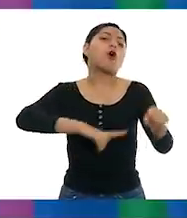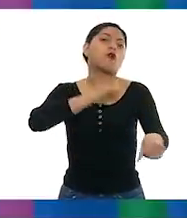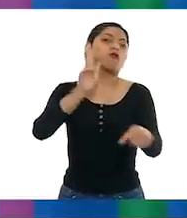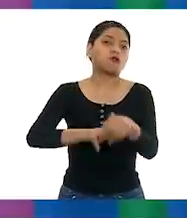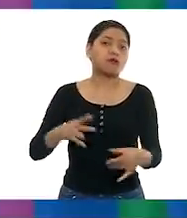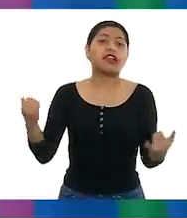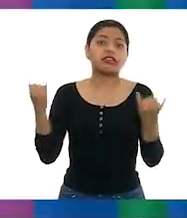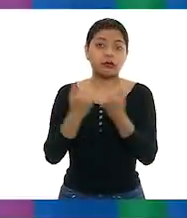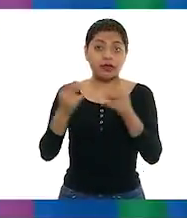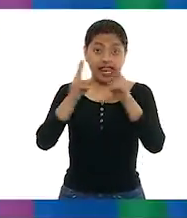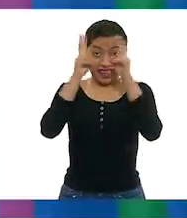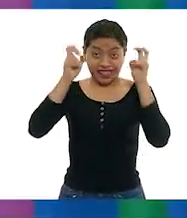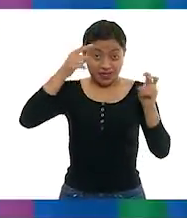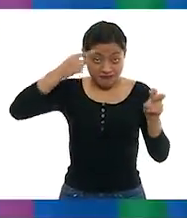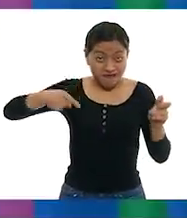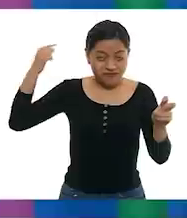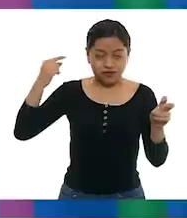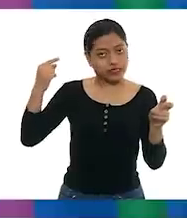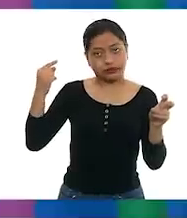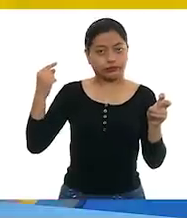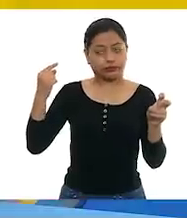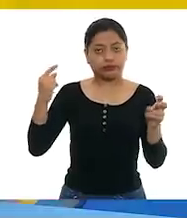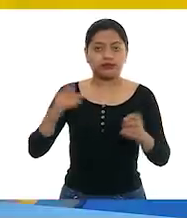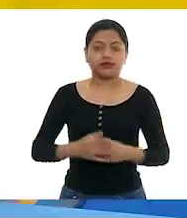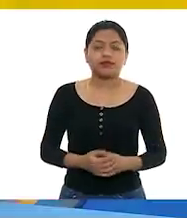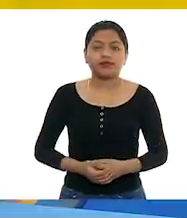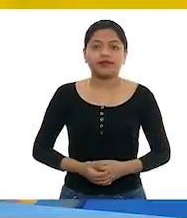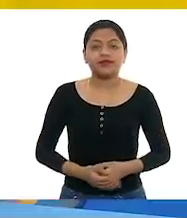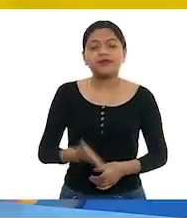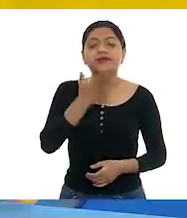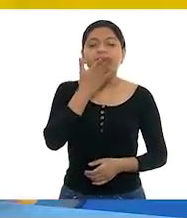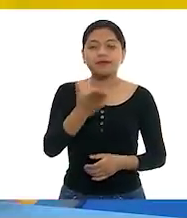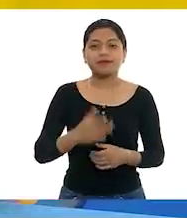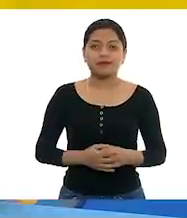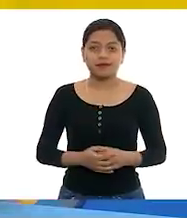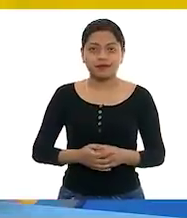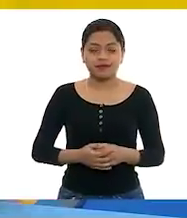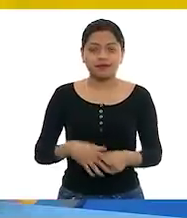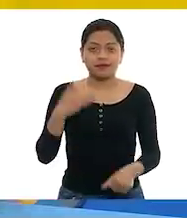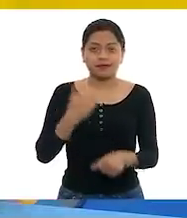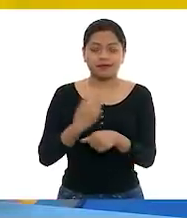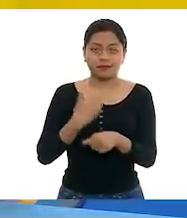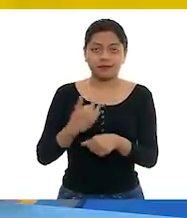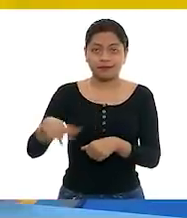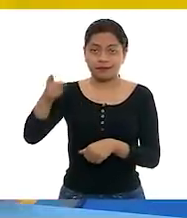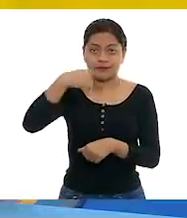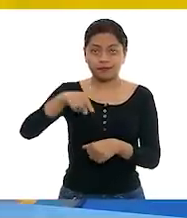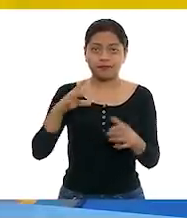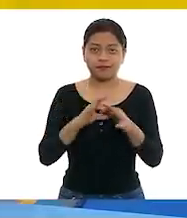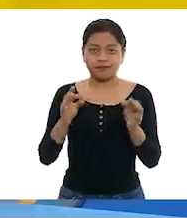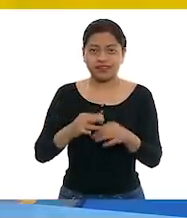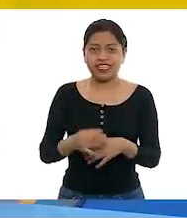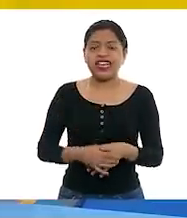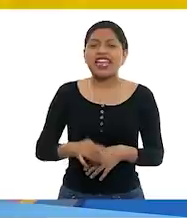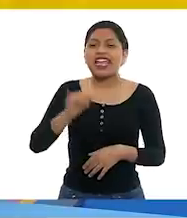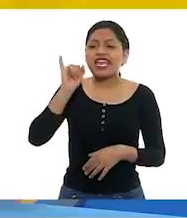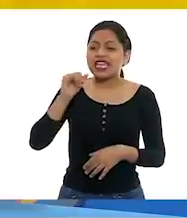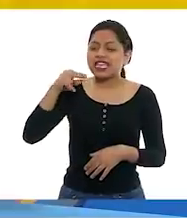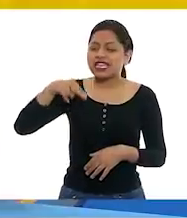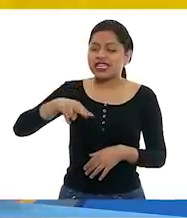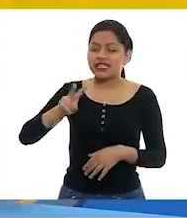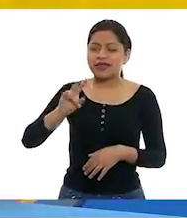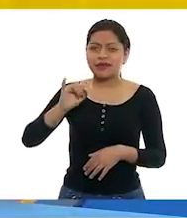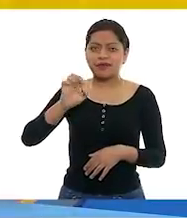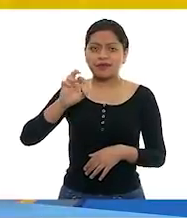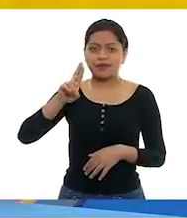el tema no es tan sencillo como pudiera parecer. Ujú. Pues ya que lo mencionas, invernar sí se relaciona con la